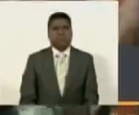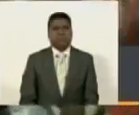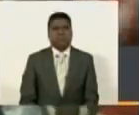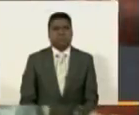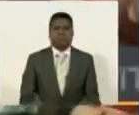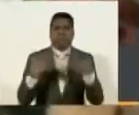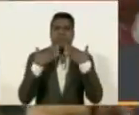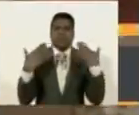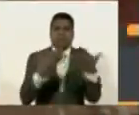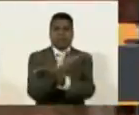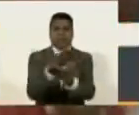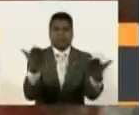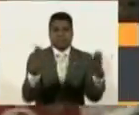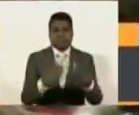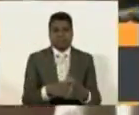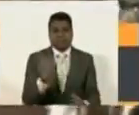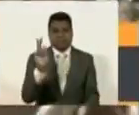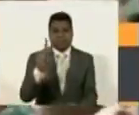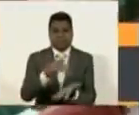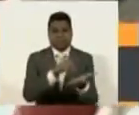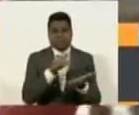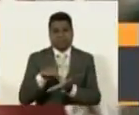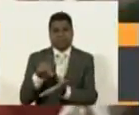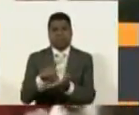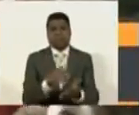Gracias, camaradas, hermanos.